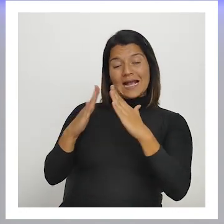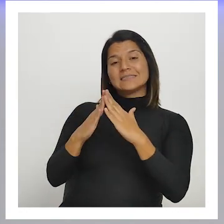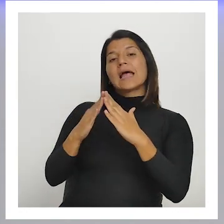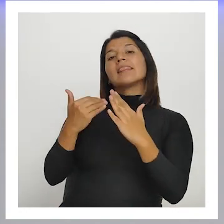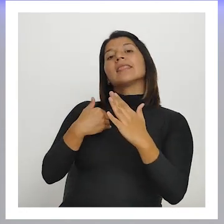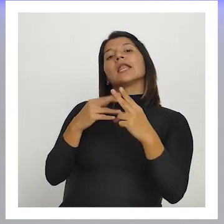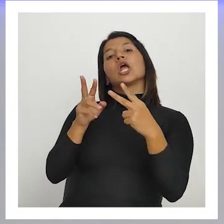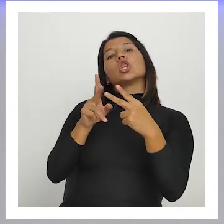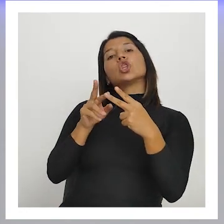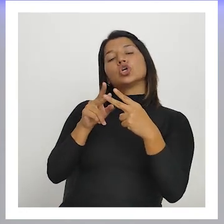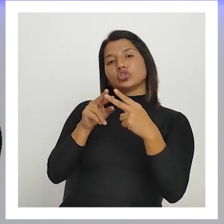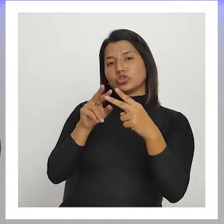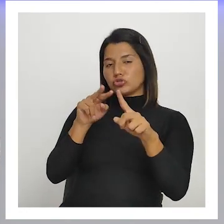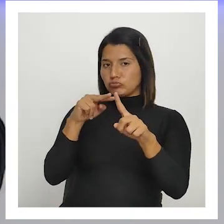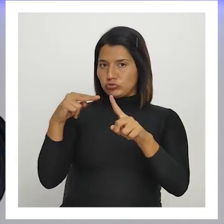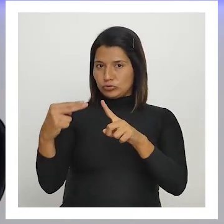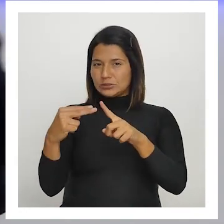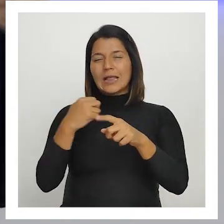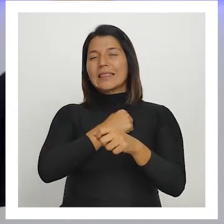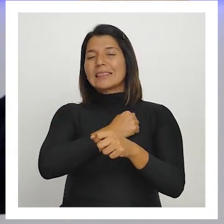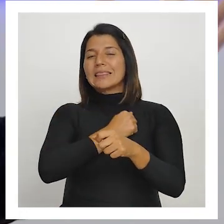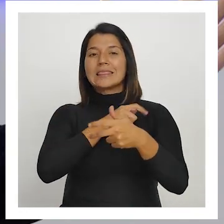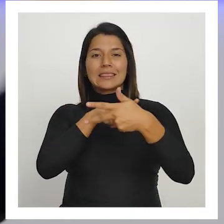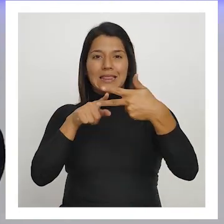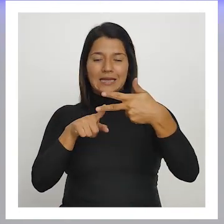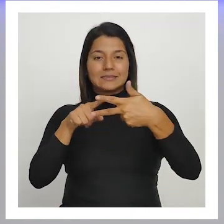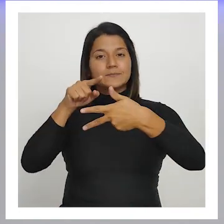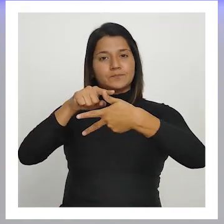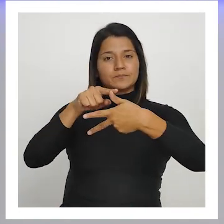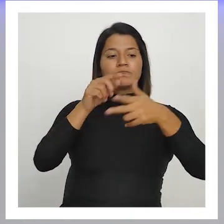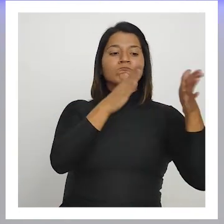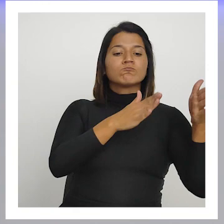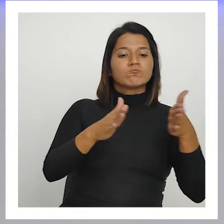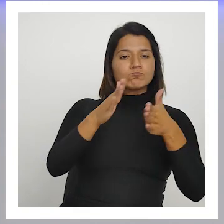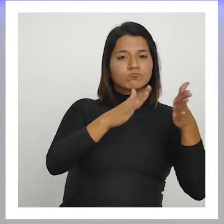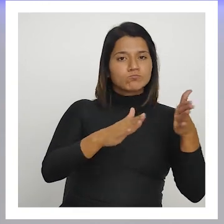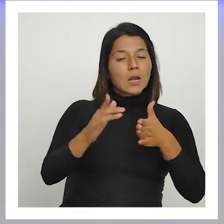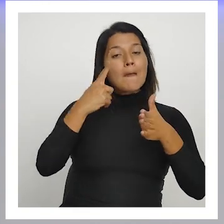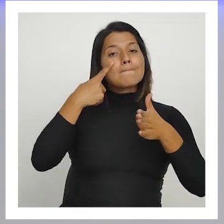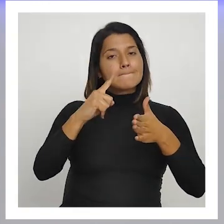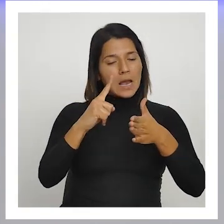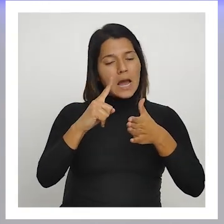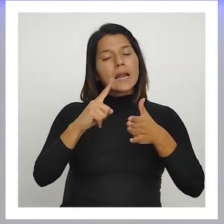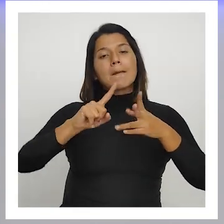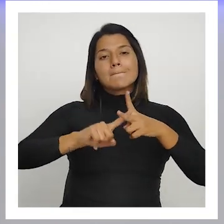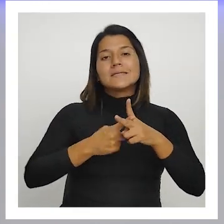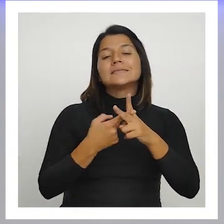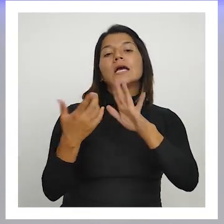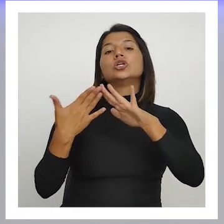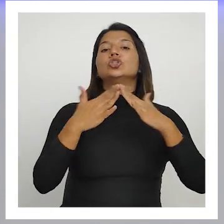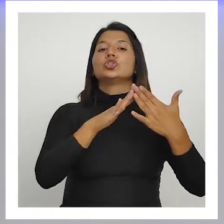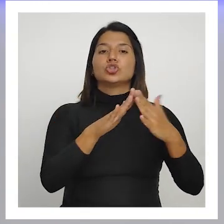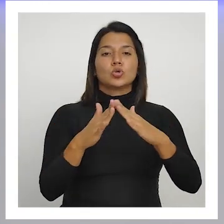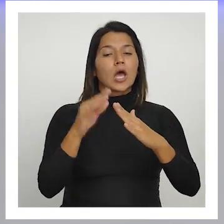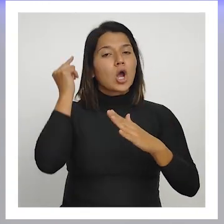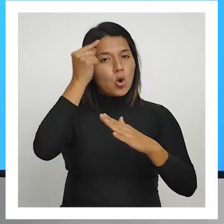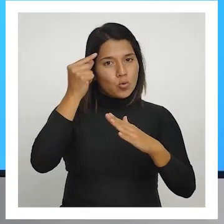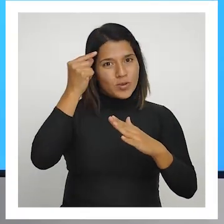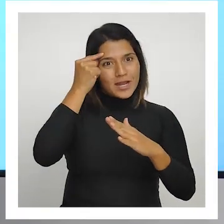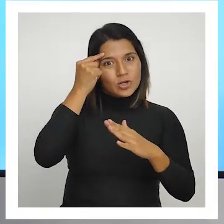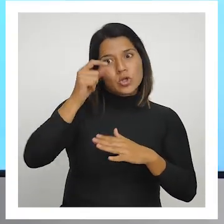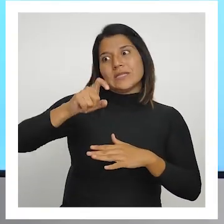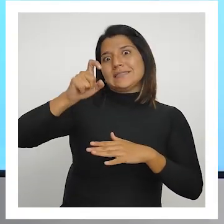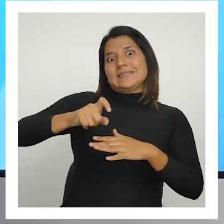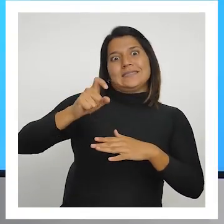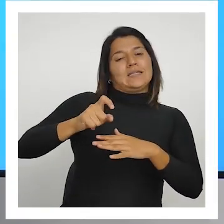dos líneas, ¿verdad? Preparándonos para ciudad gobierno, que básicamente va a requerir de un esquema diferente a